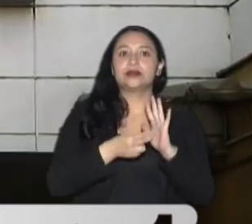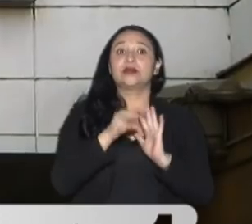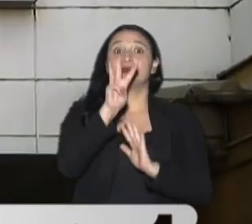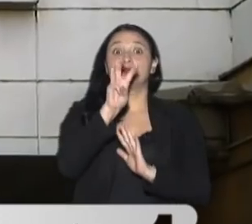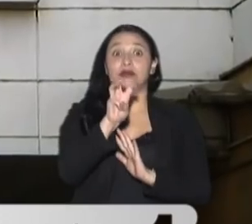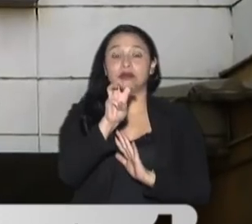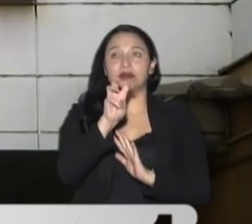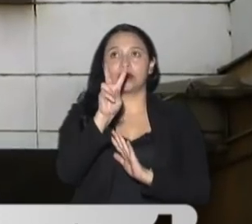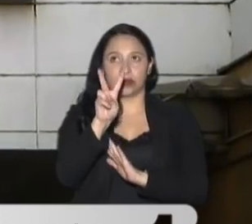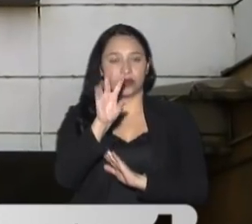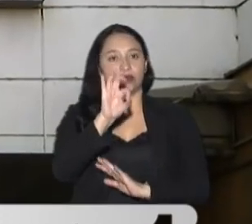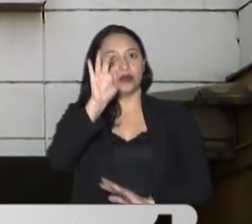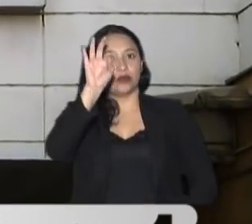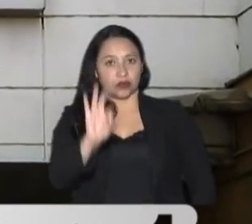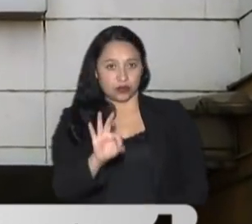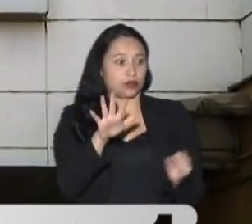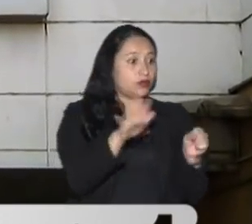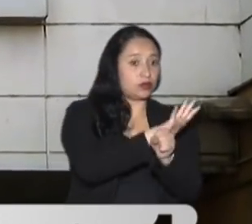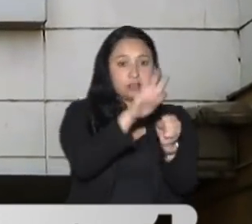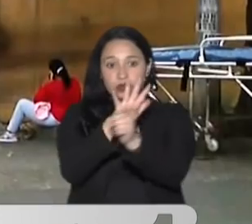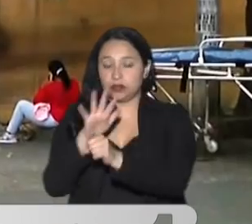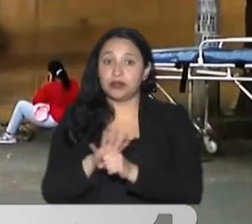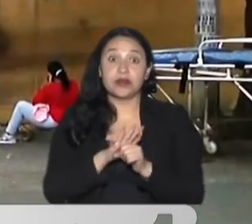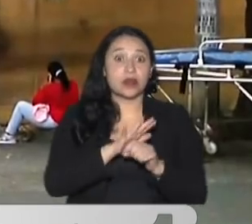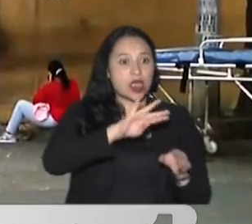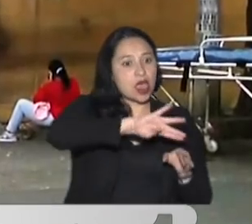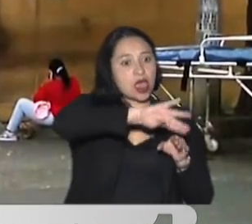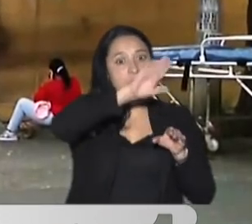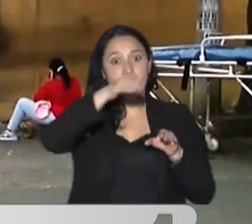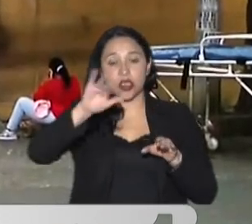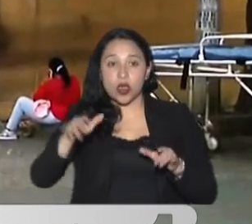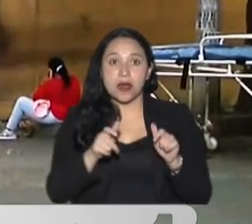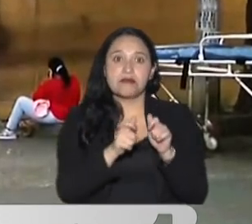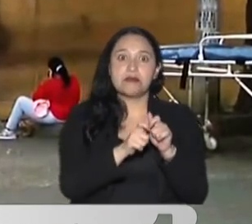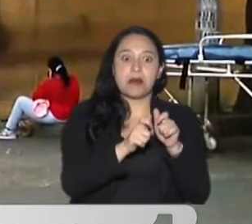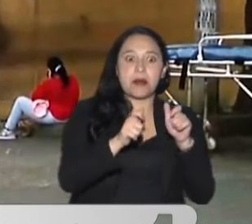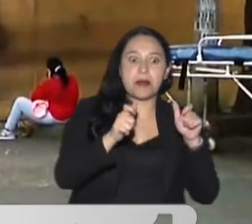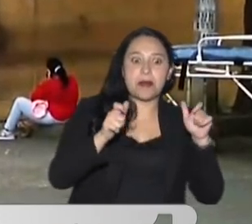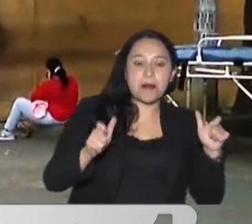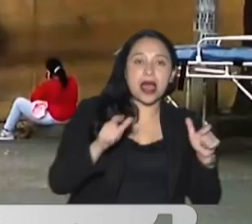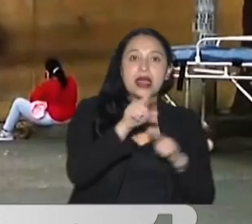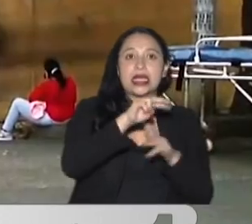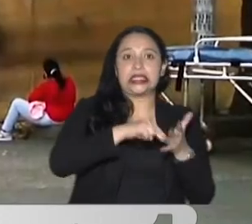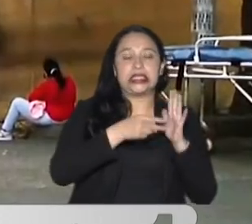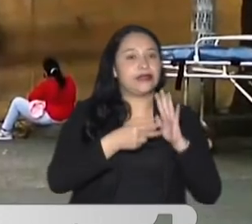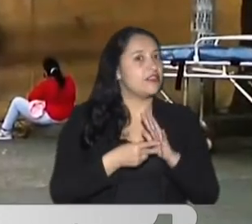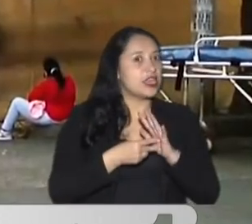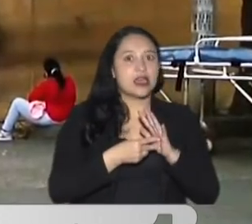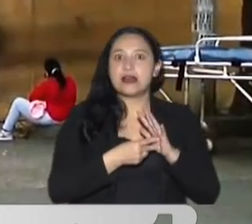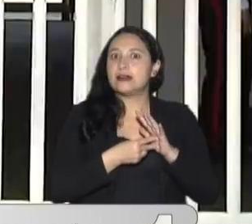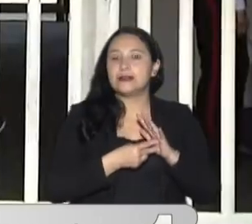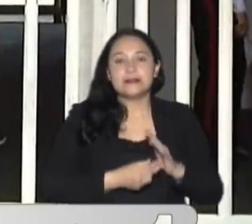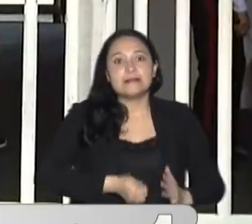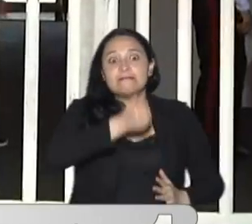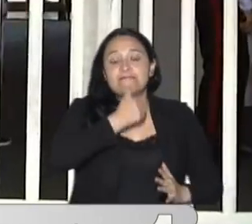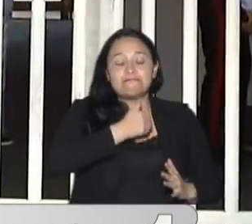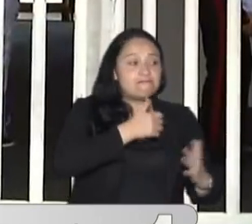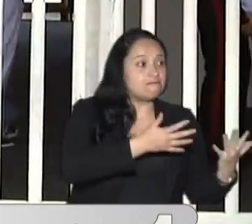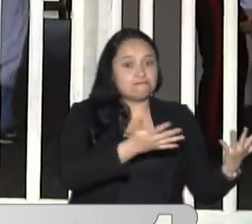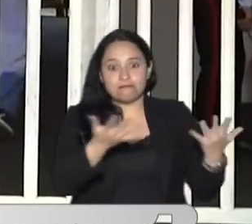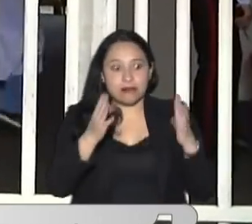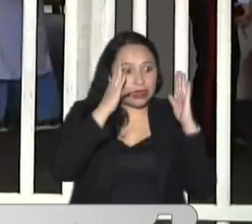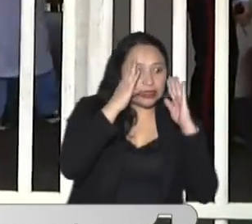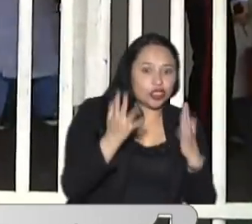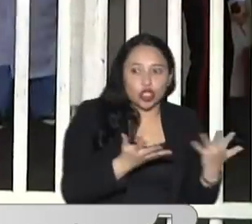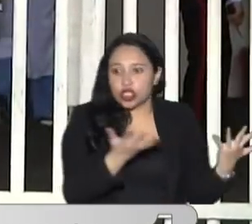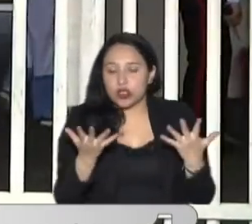de que continúe el aumento de casos COVID en el departamento, pues podría desbordar parte de esta capacidad en camas UCI. Hay que